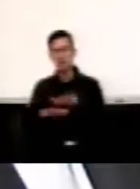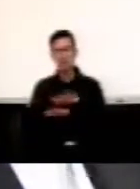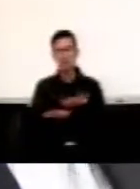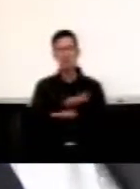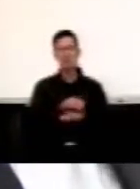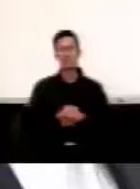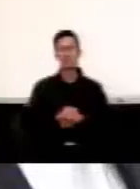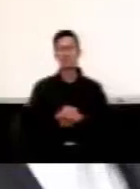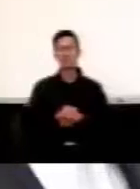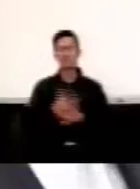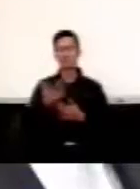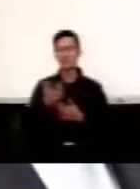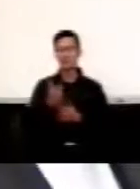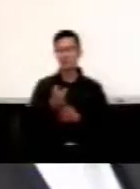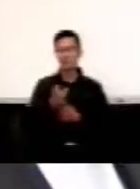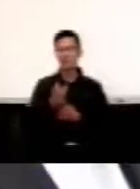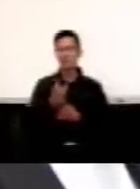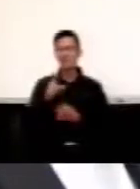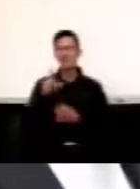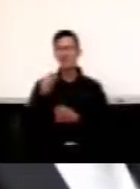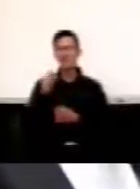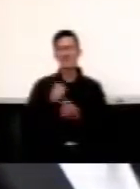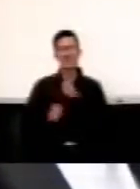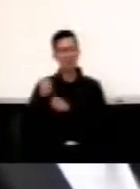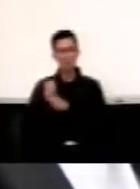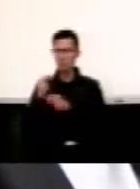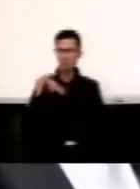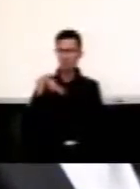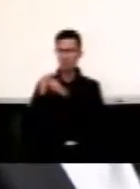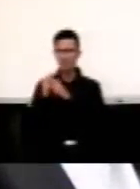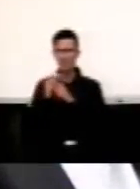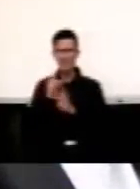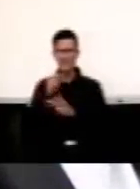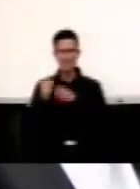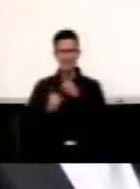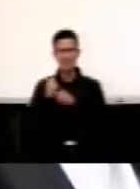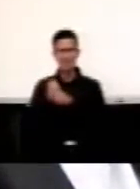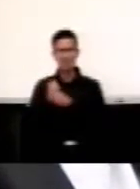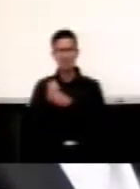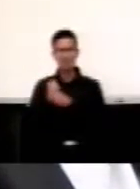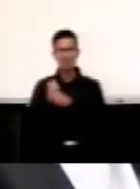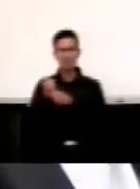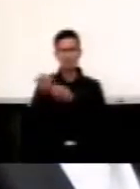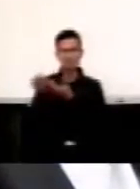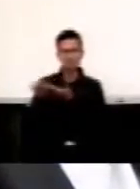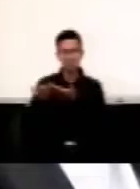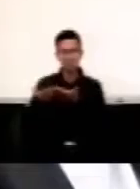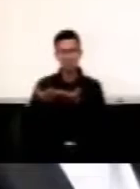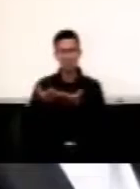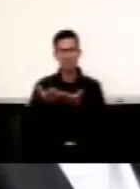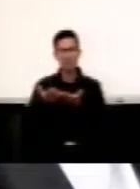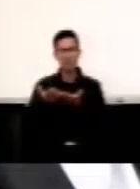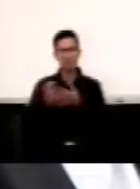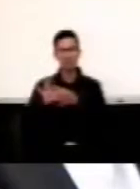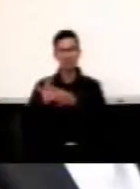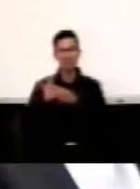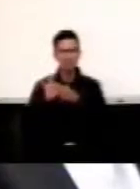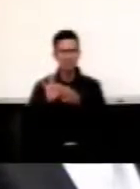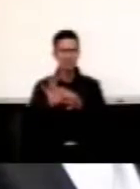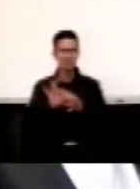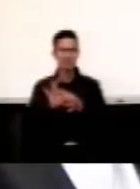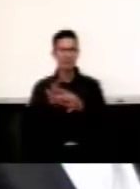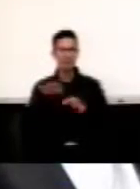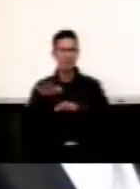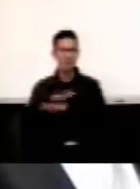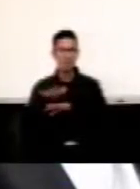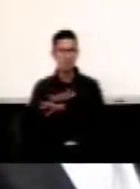durante aproximadamente 20 años en estas 2 últimas décadas, han ejercido pues el poder como tal, ¿no? Hemos